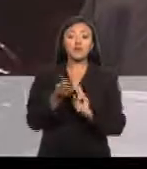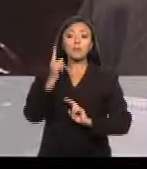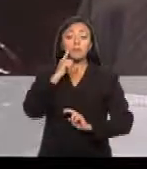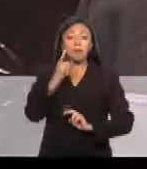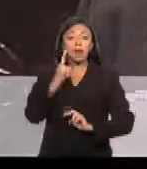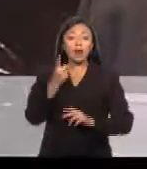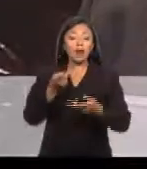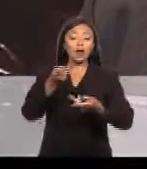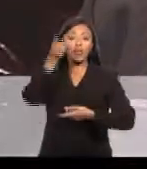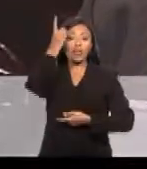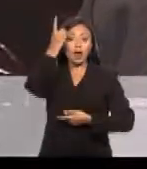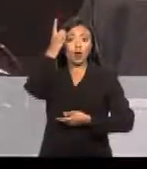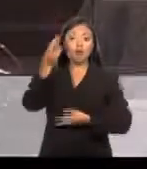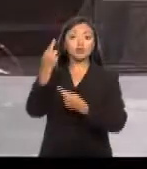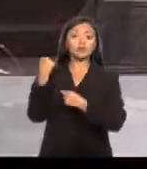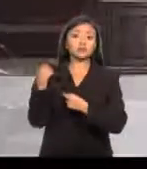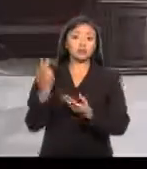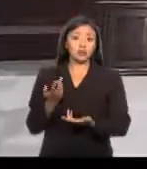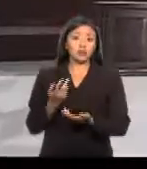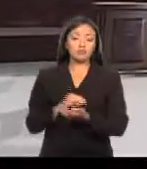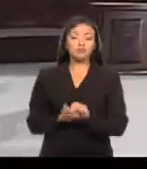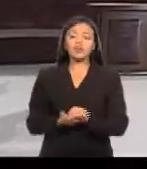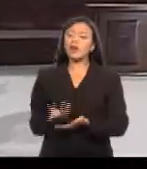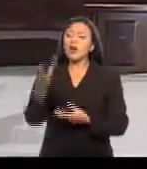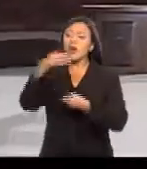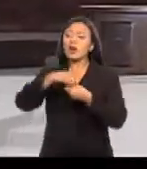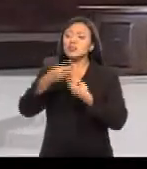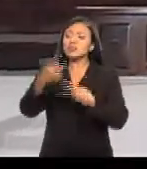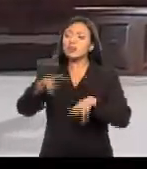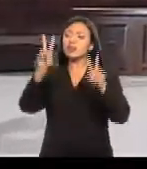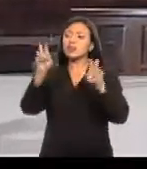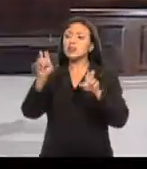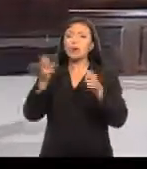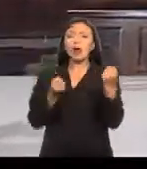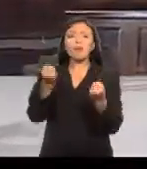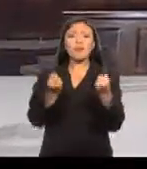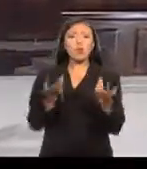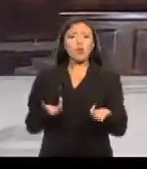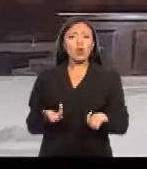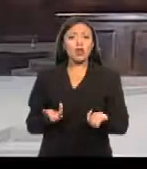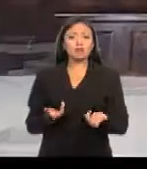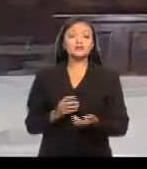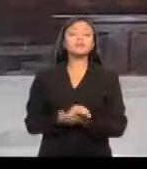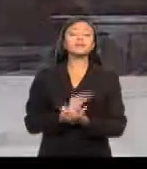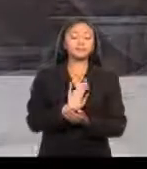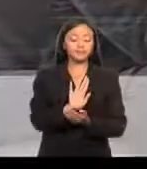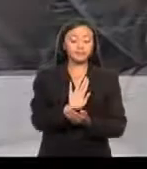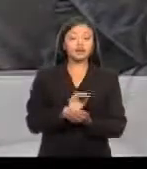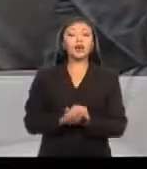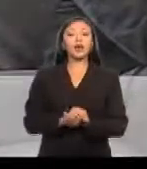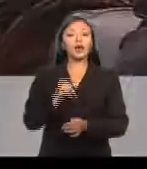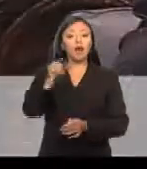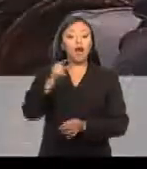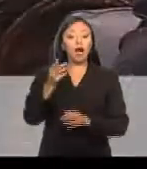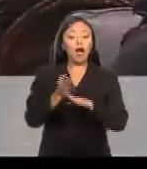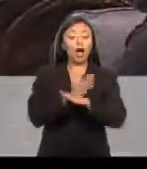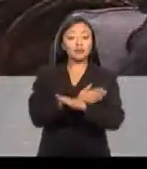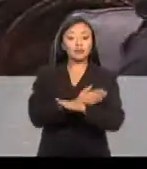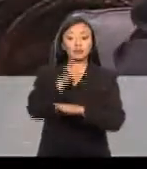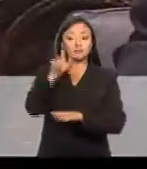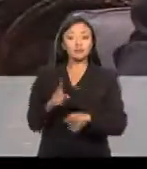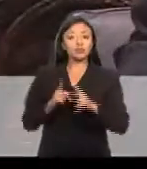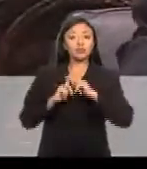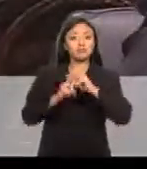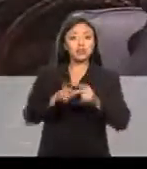y también prestar dinero responsablemente. ¿Por qué incluyeron el tema de los vehículos? Porque por ahí también hubo mucha polémica respecto de eso. A ver, los que